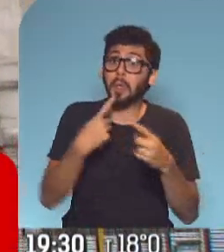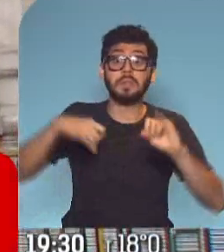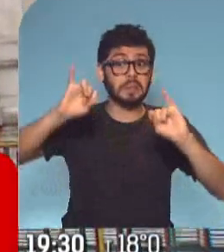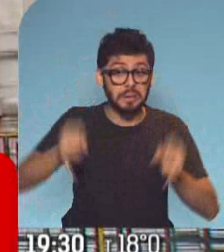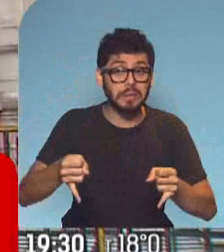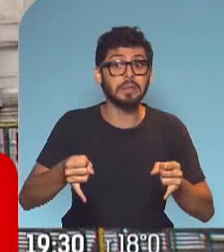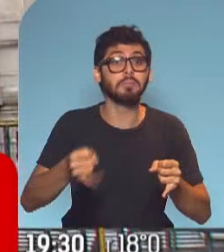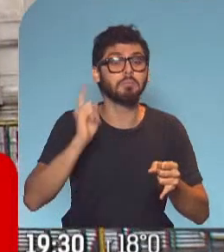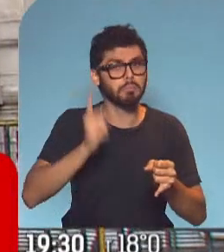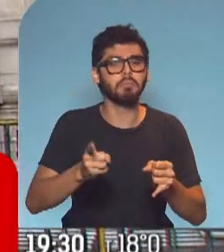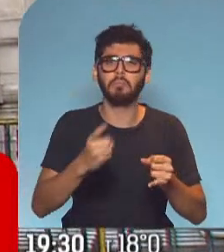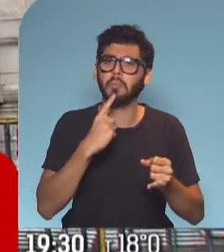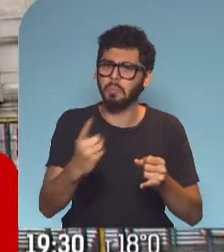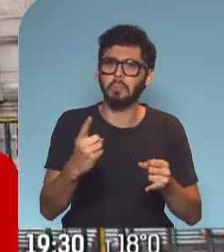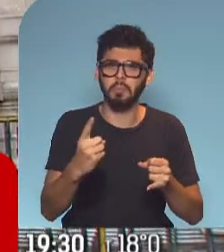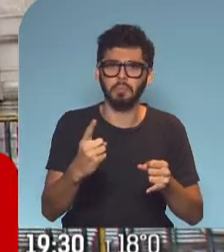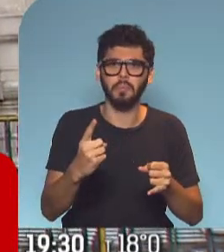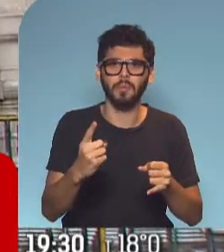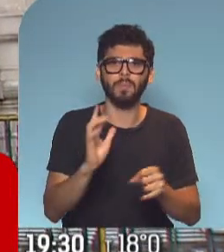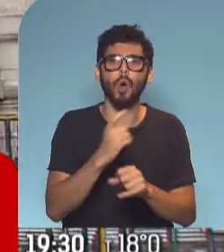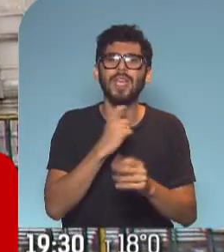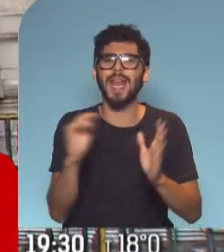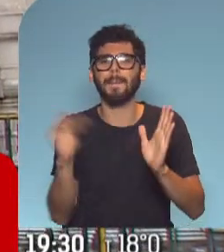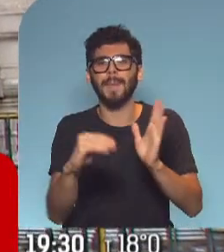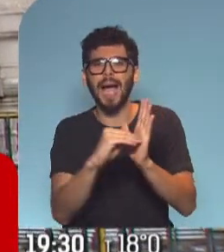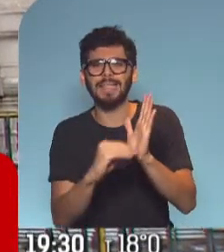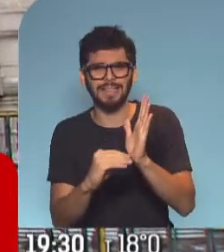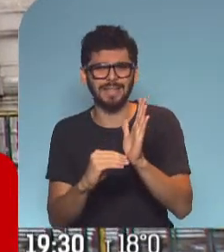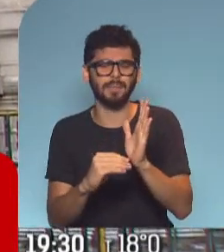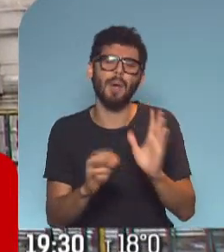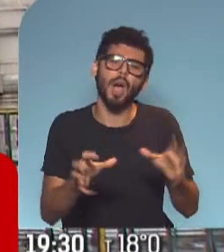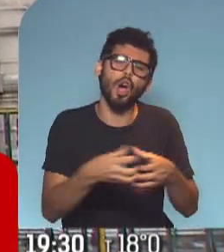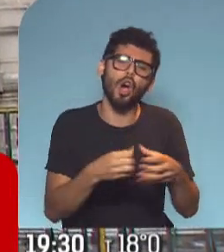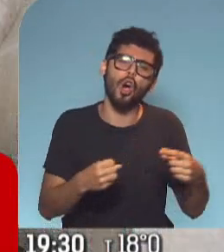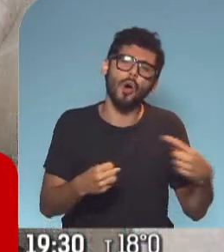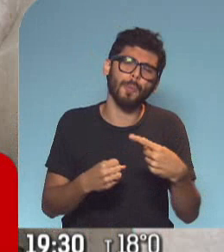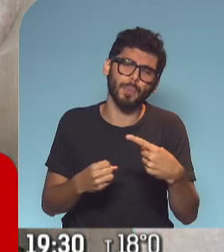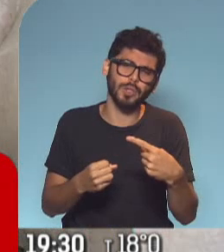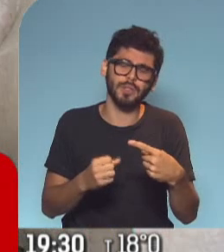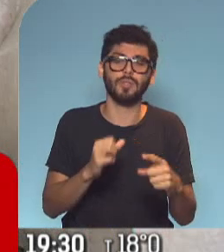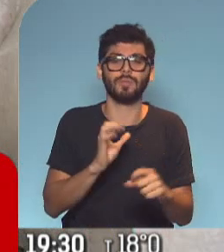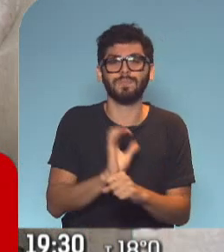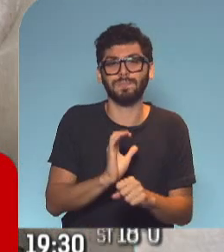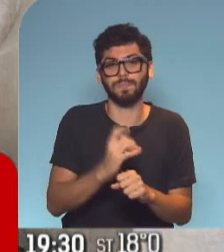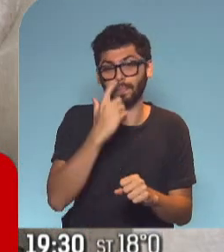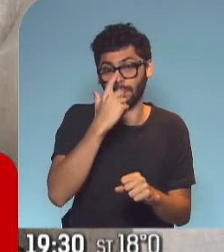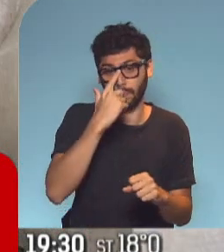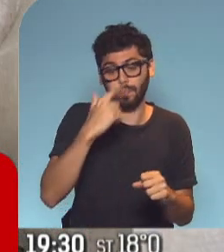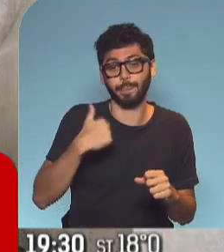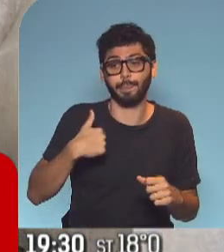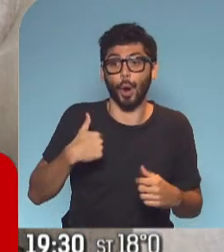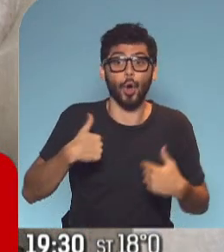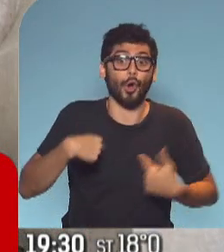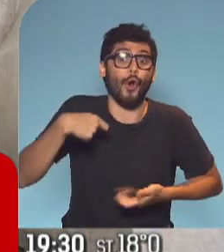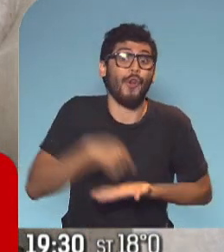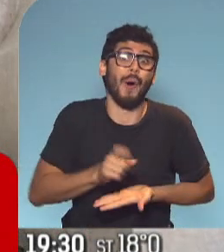incorporaciones para que se para que se sumen extensiones siempre la posición cuando no es la billetera de su propia fuerza política